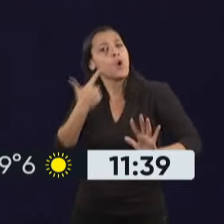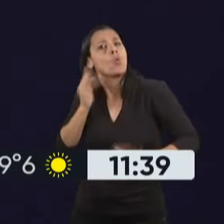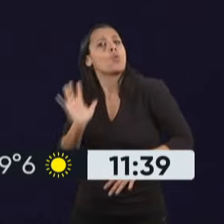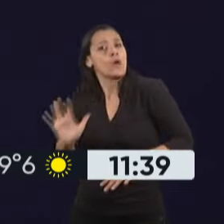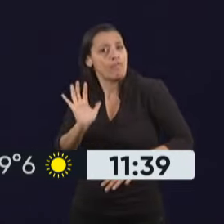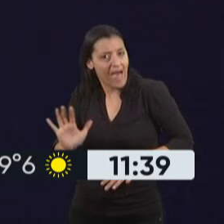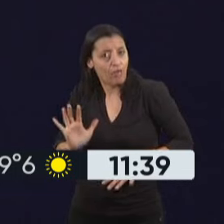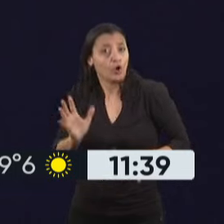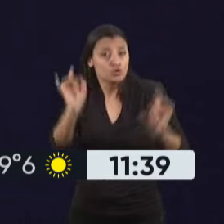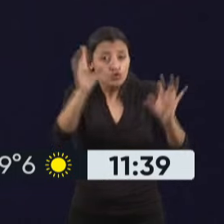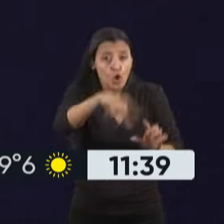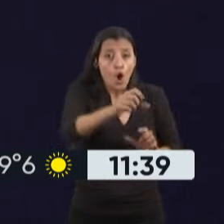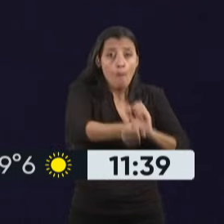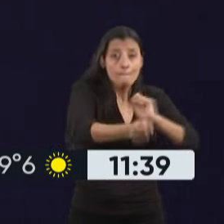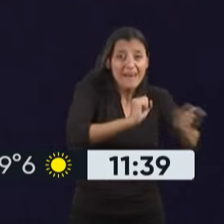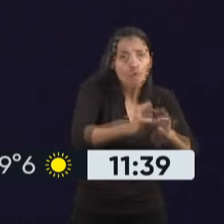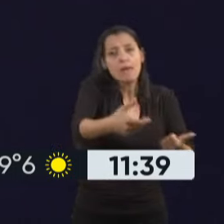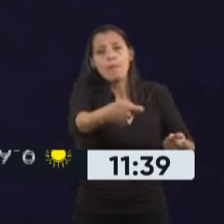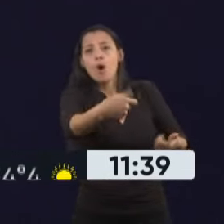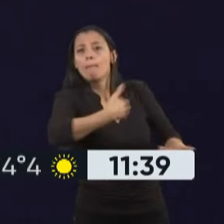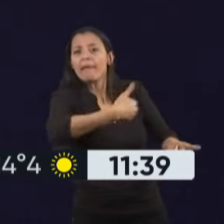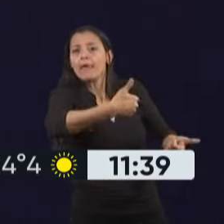Bueno, no solo el periodismo, ¿no? Digamos, había una